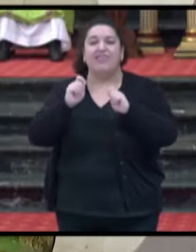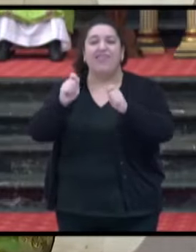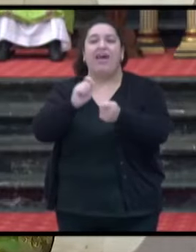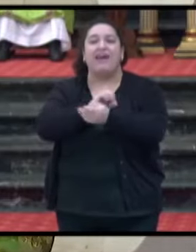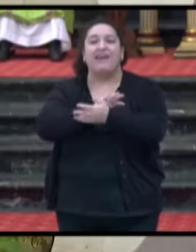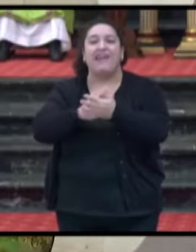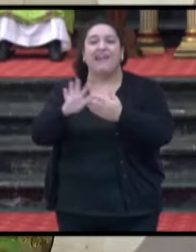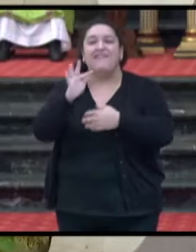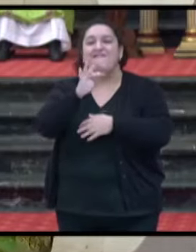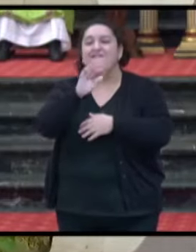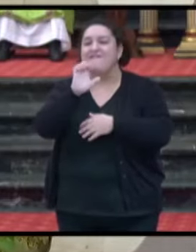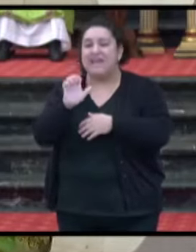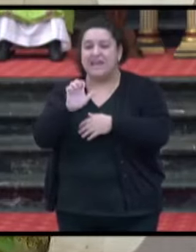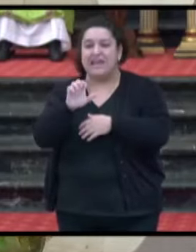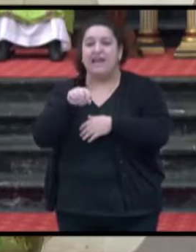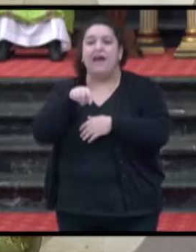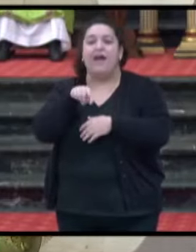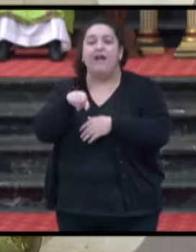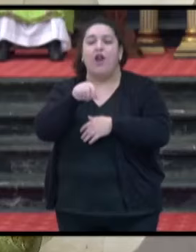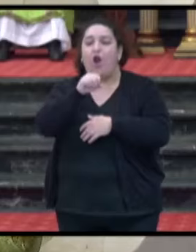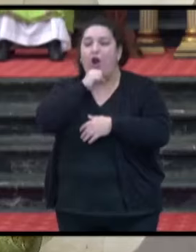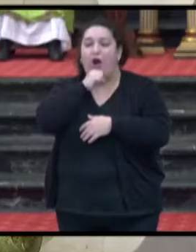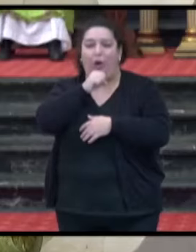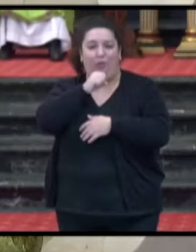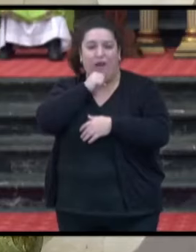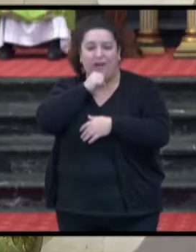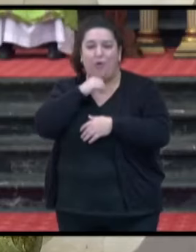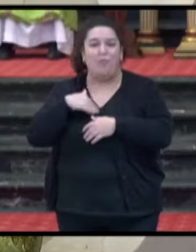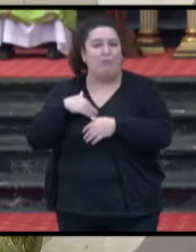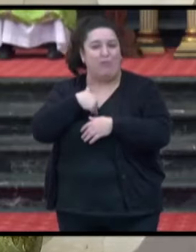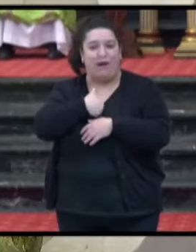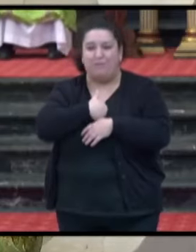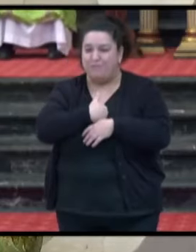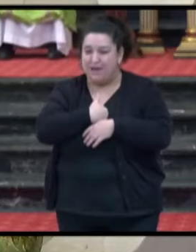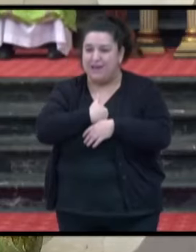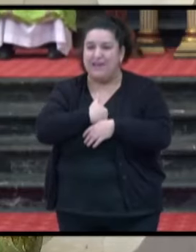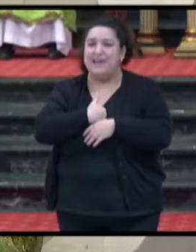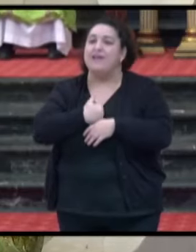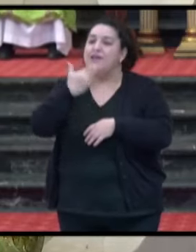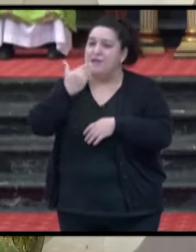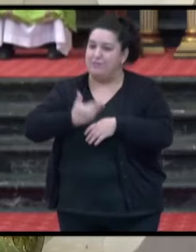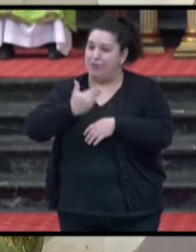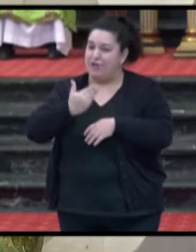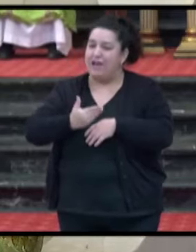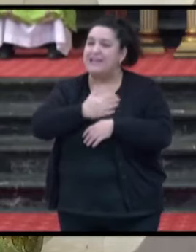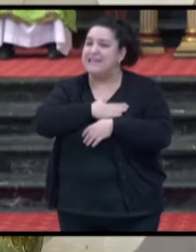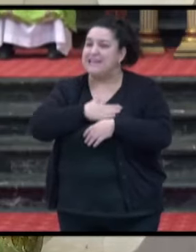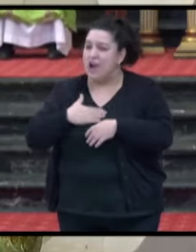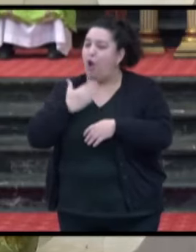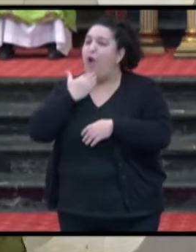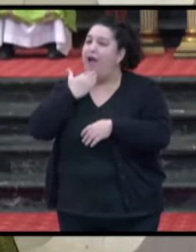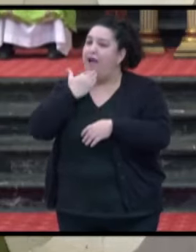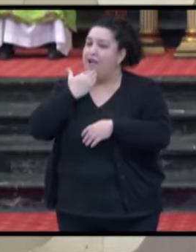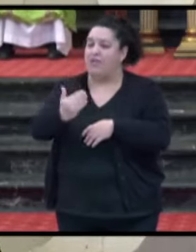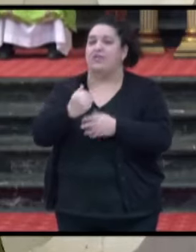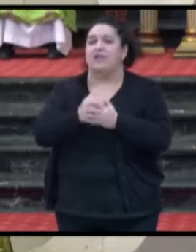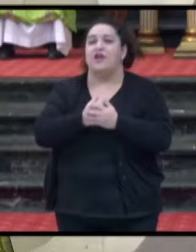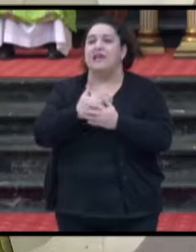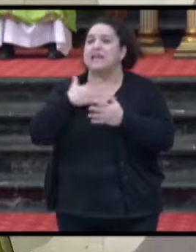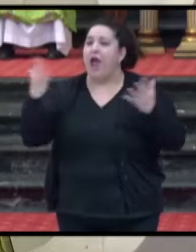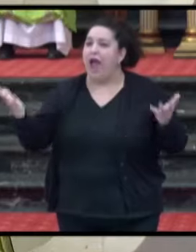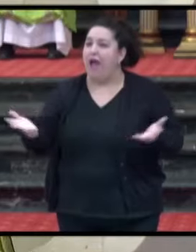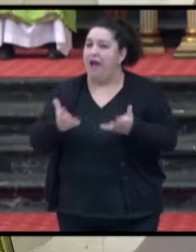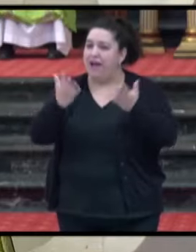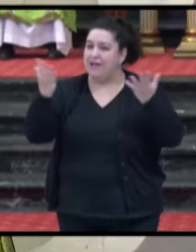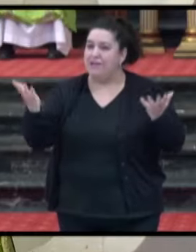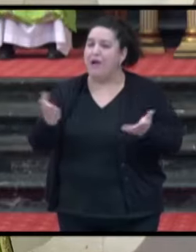la fe los abuelos tenéis un papel y yo quiero hoy agradeceros y estimular